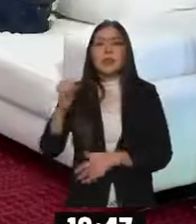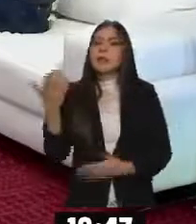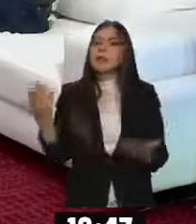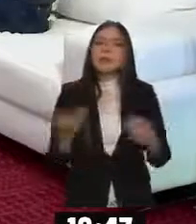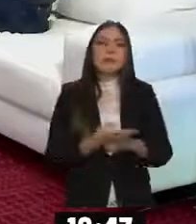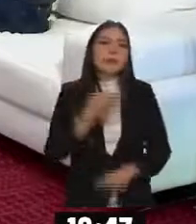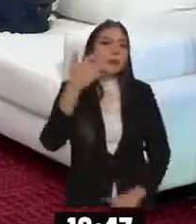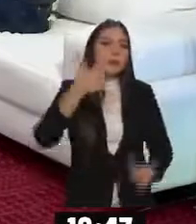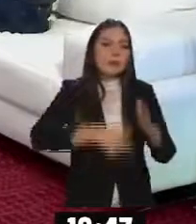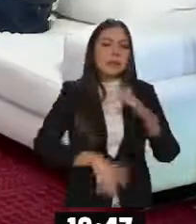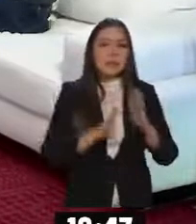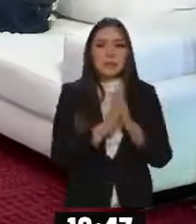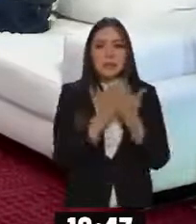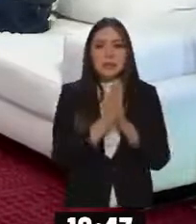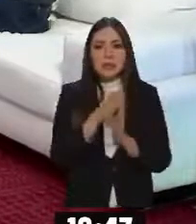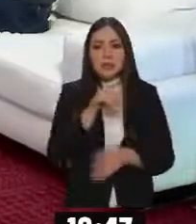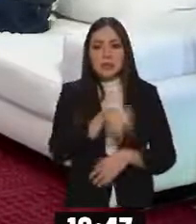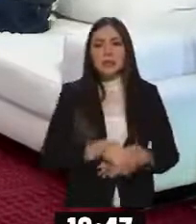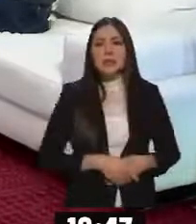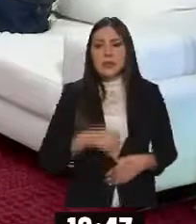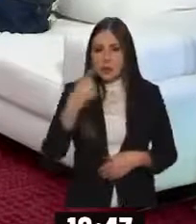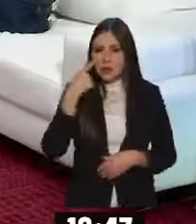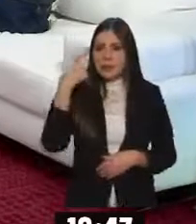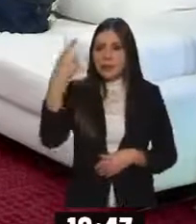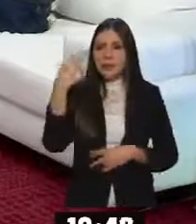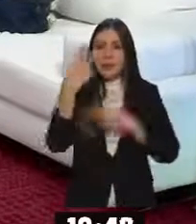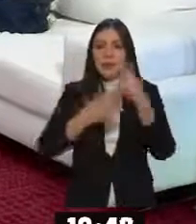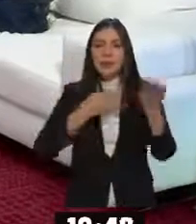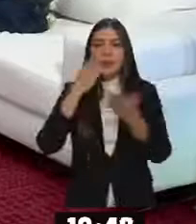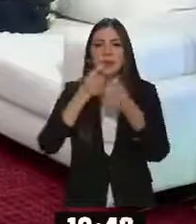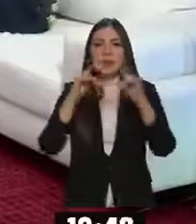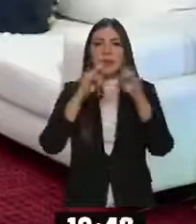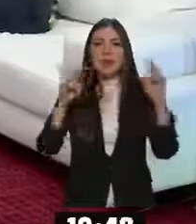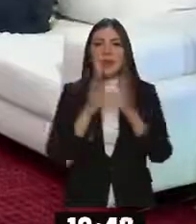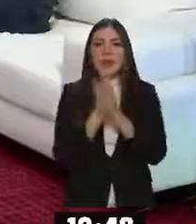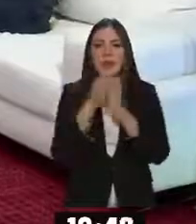accesible, accesible, muy barato, señor. Y váyanse a dar la vuelta a la fil. Gracias. Gracias. Gracias. Un aplauso.